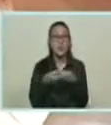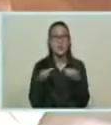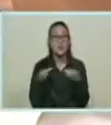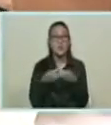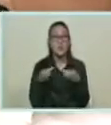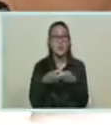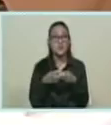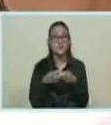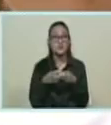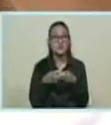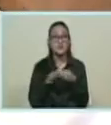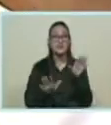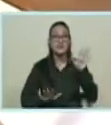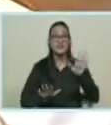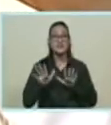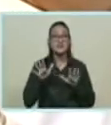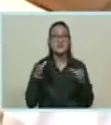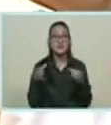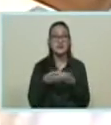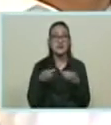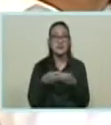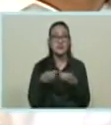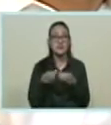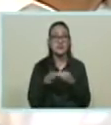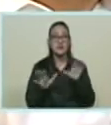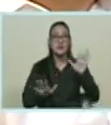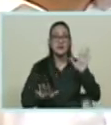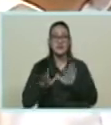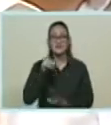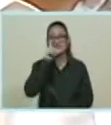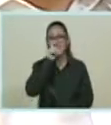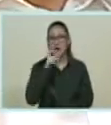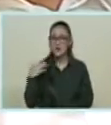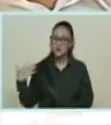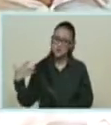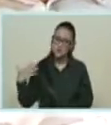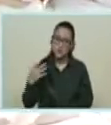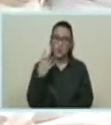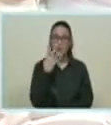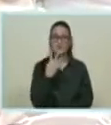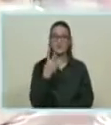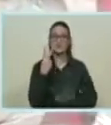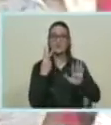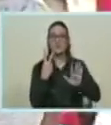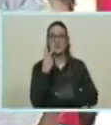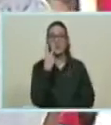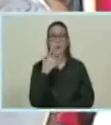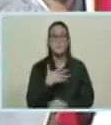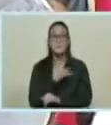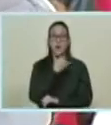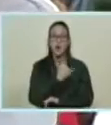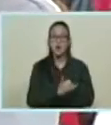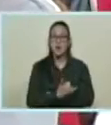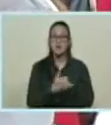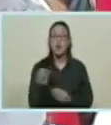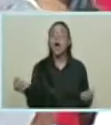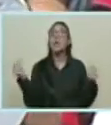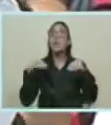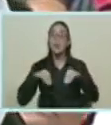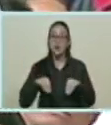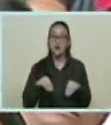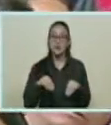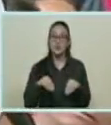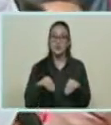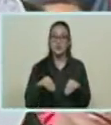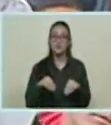mixtas binacionales. 15 son 15 años continuos. 472 proyectos, no, acuerdos de los que se